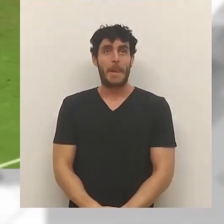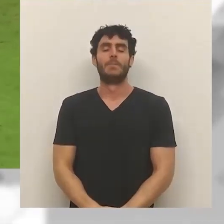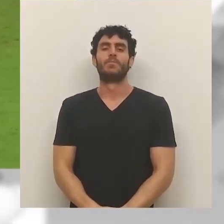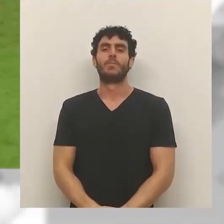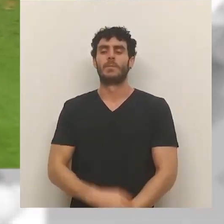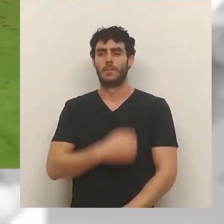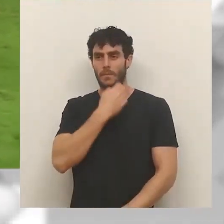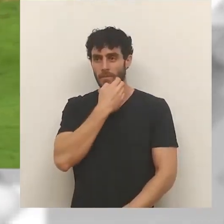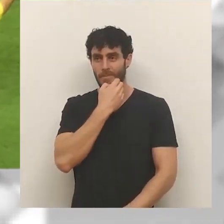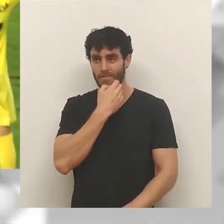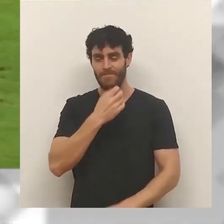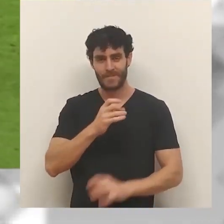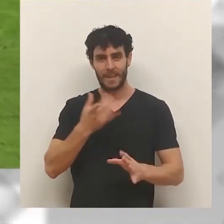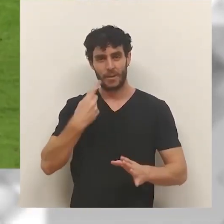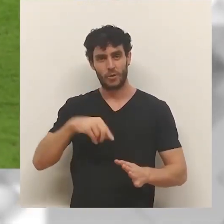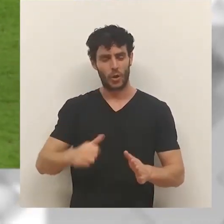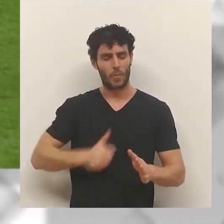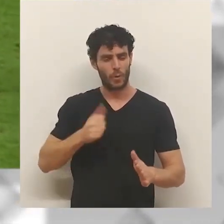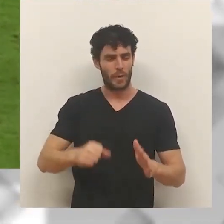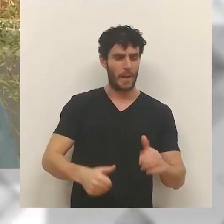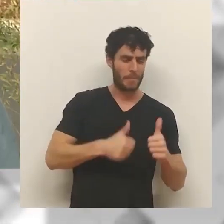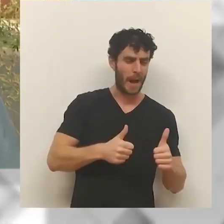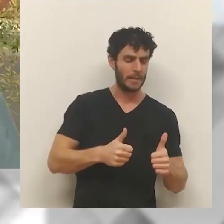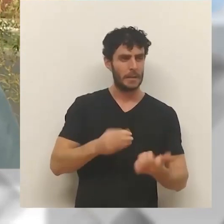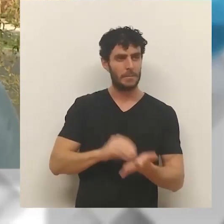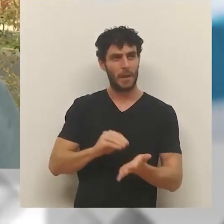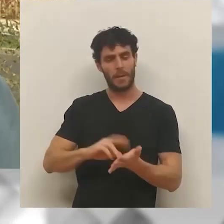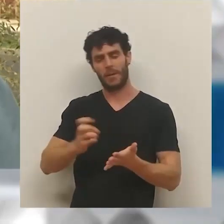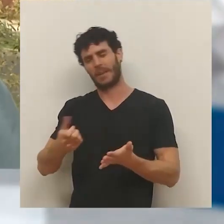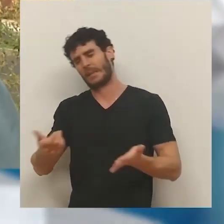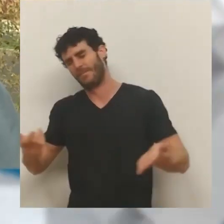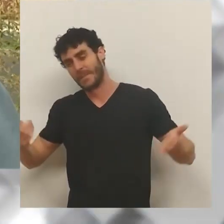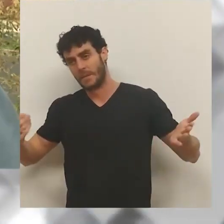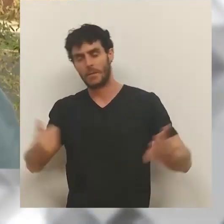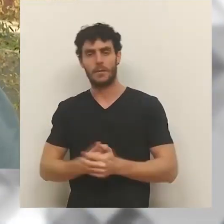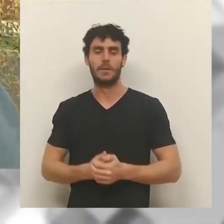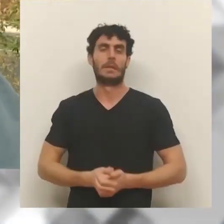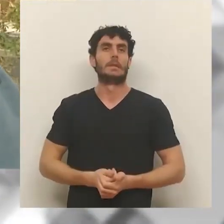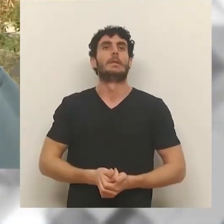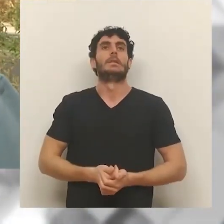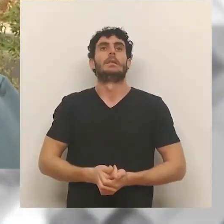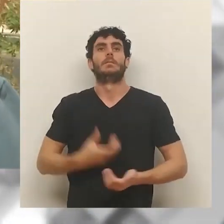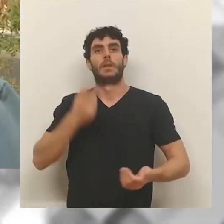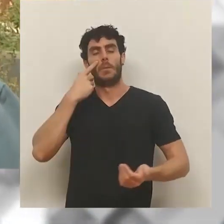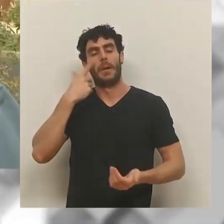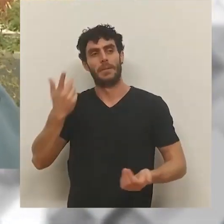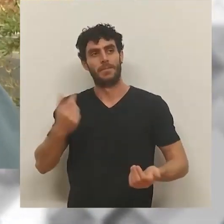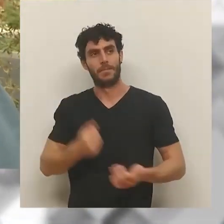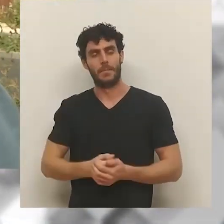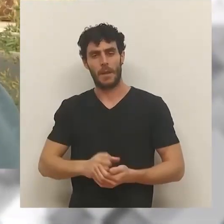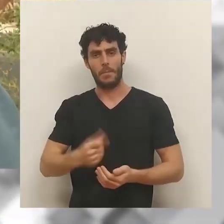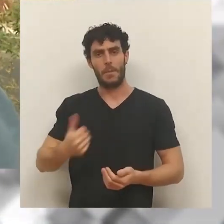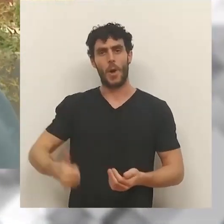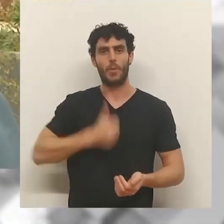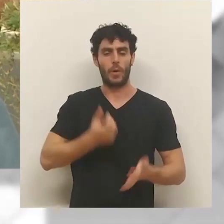que hemos ganado cómodamente por decirlo alguna manera creo que hemos tenido más ocasiones de las que hemos convertido y bueno pues un